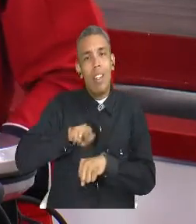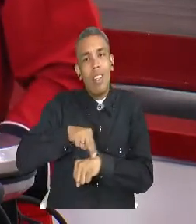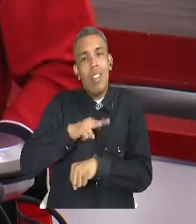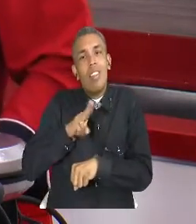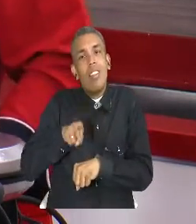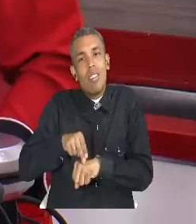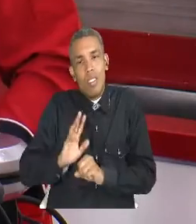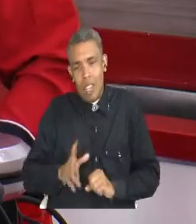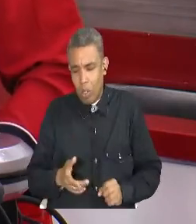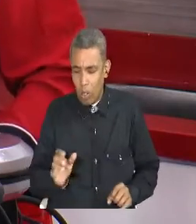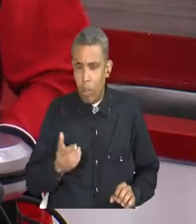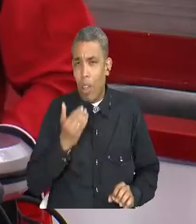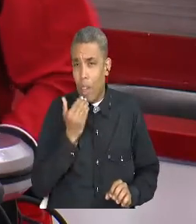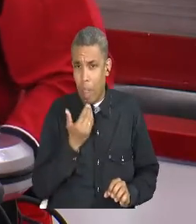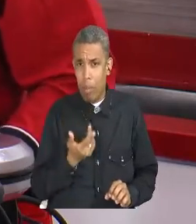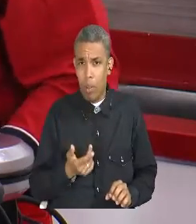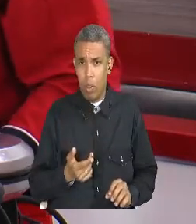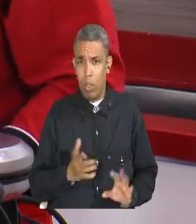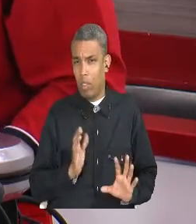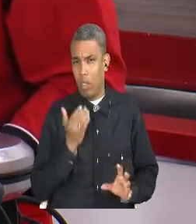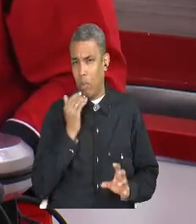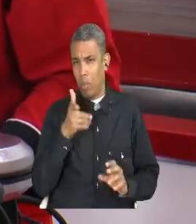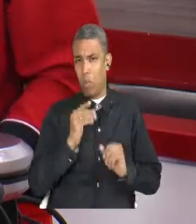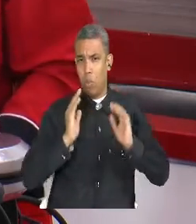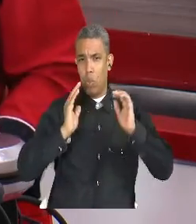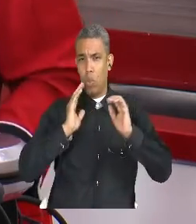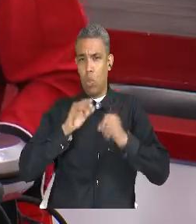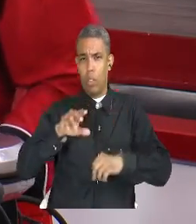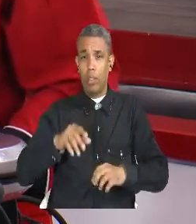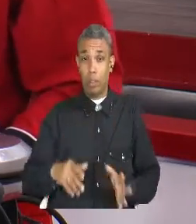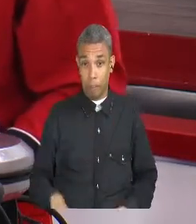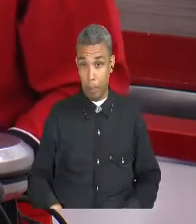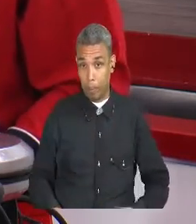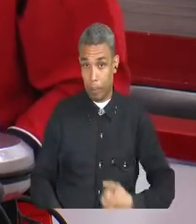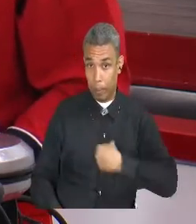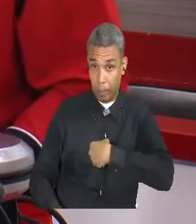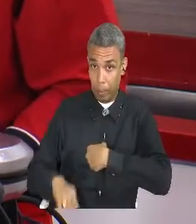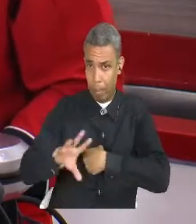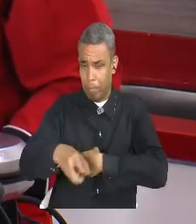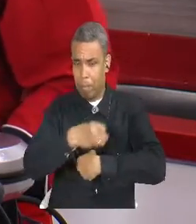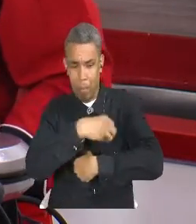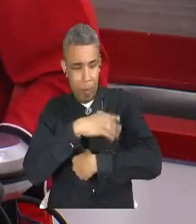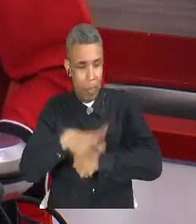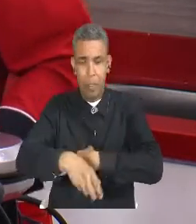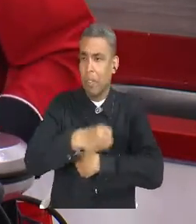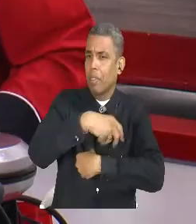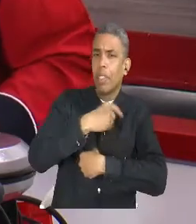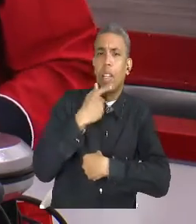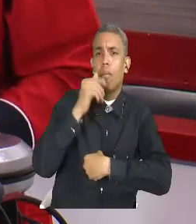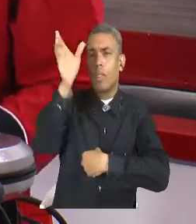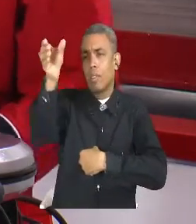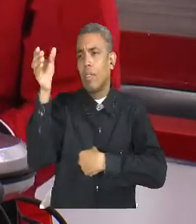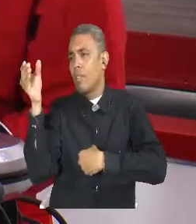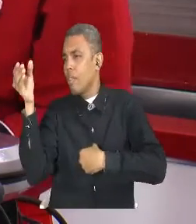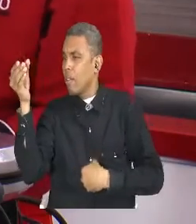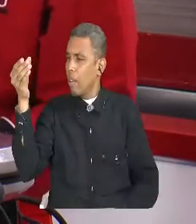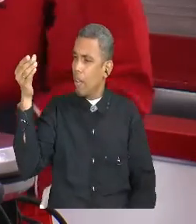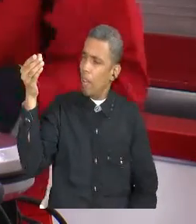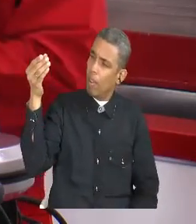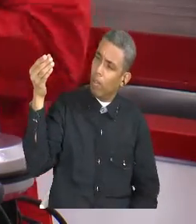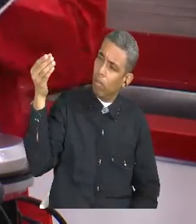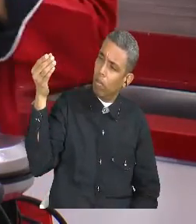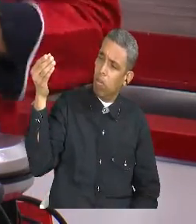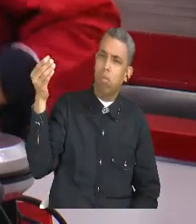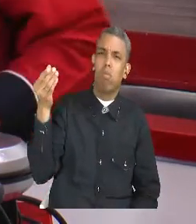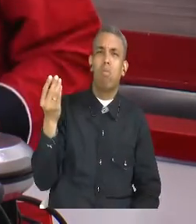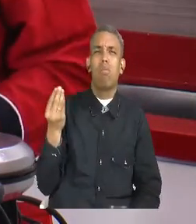de conservantes grandes para poder, ¿sí? Y entonces esos conservantes son los que nos llevan a un futuro a las famosas enfermedades que se están dando a